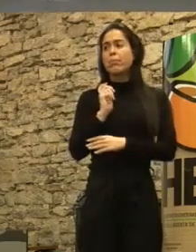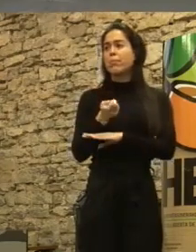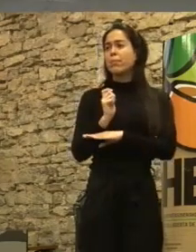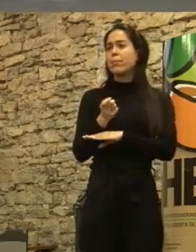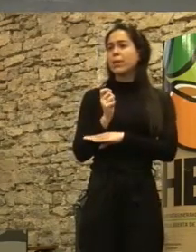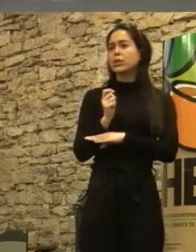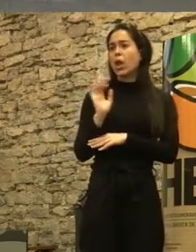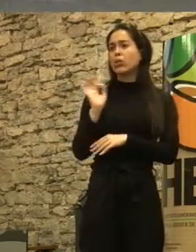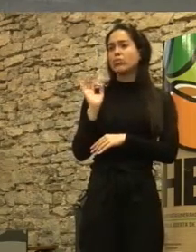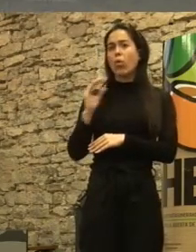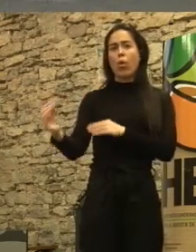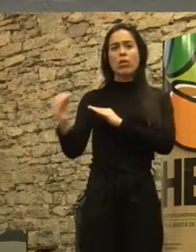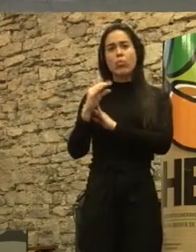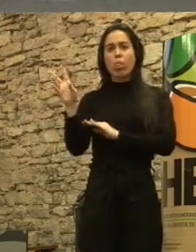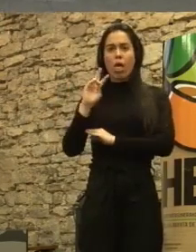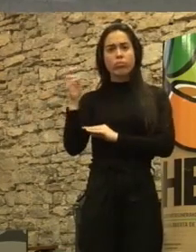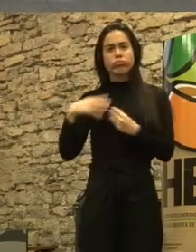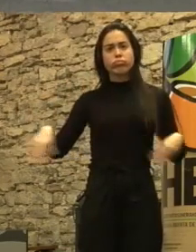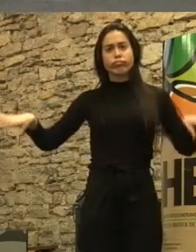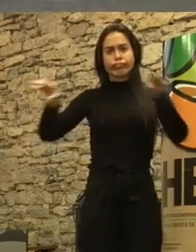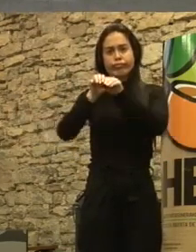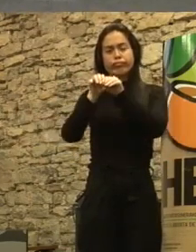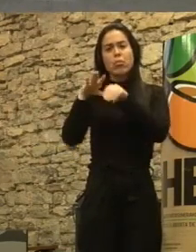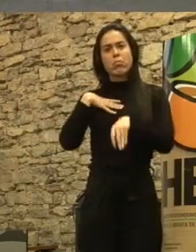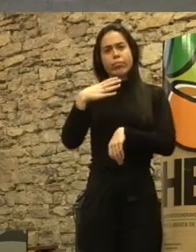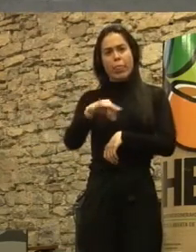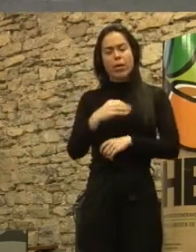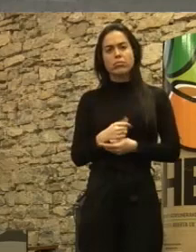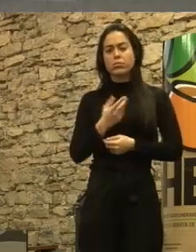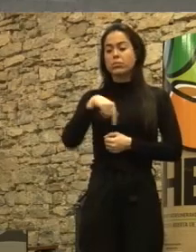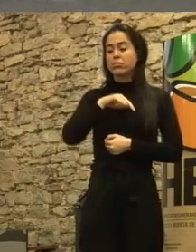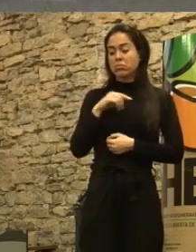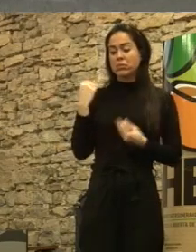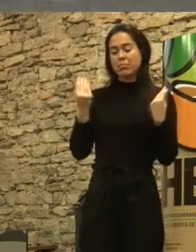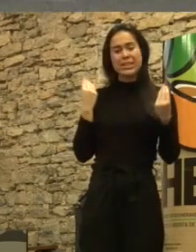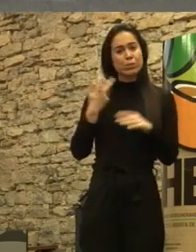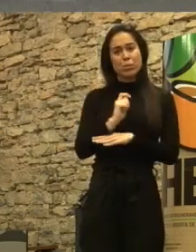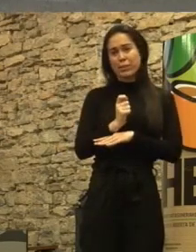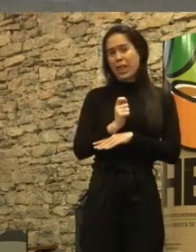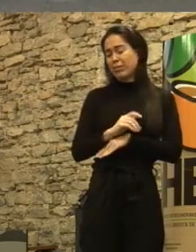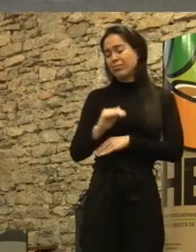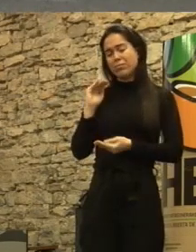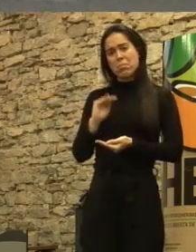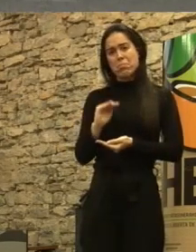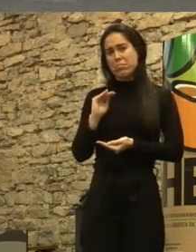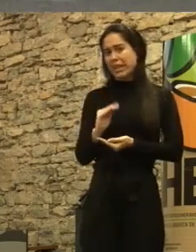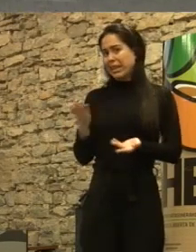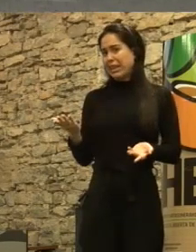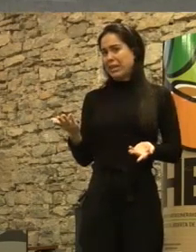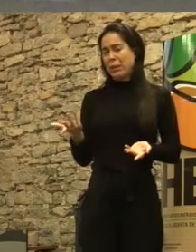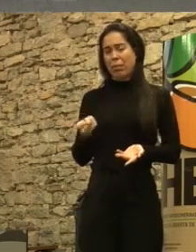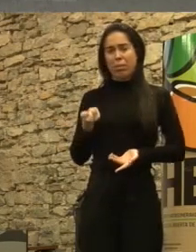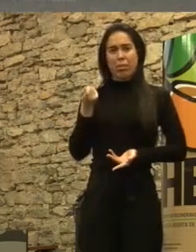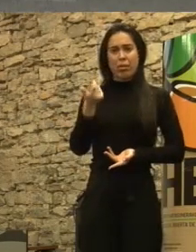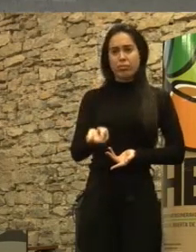otro tipo de ayudas, y creíamos que era importante, porque las pensiones son muy bajas para muchas personas, sobre todo para los